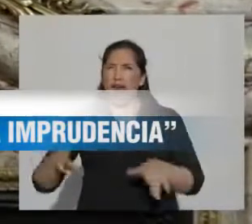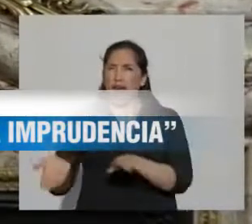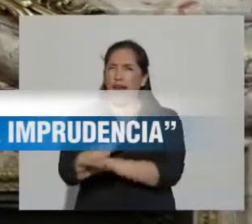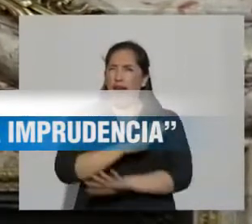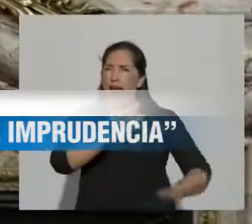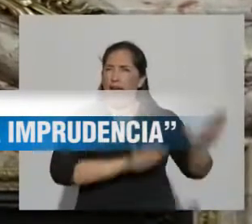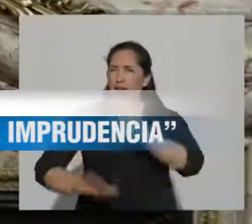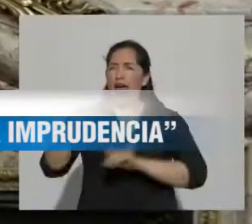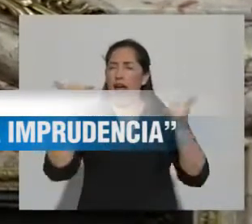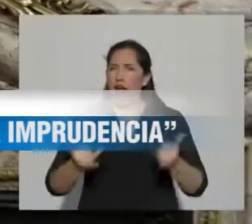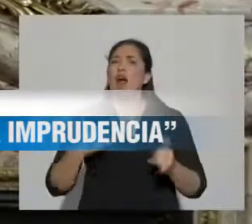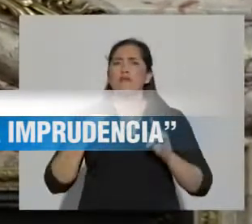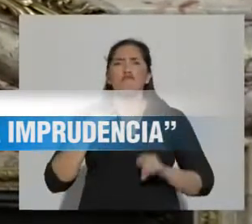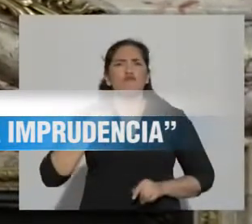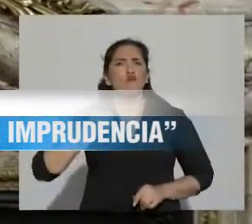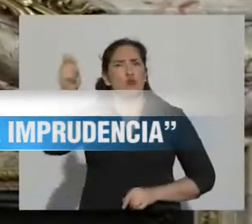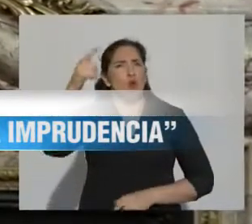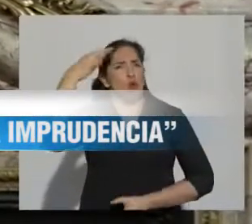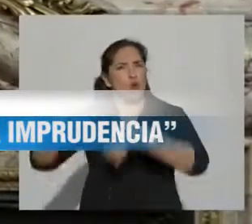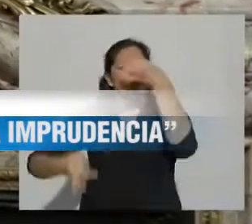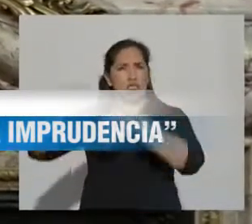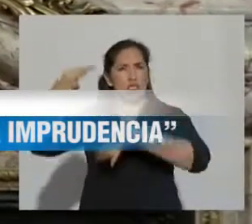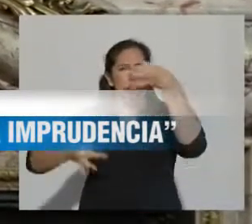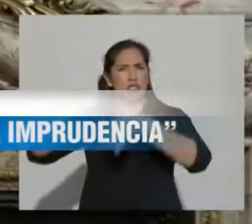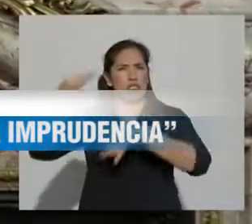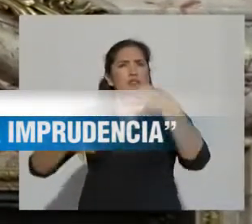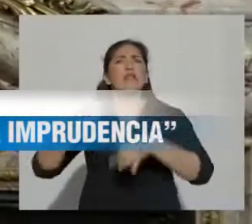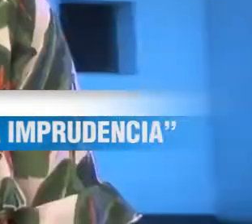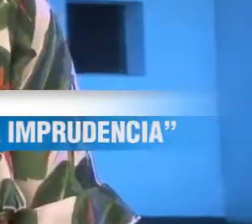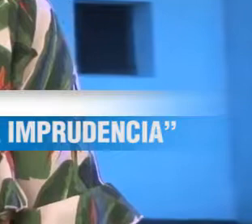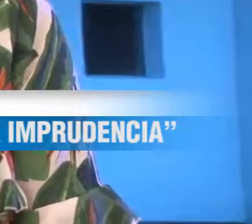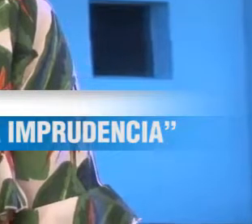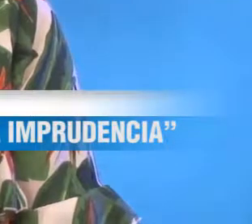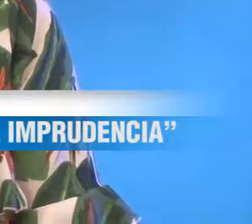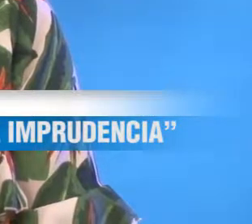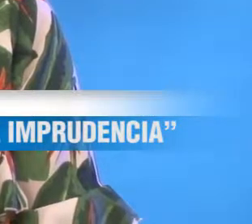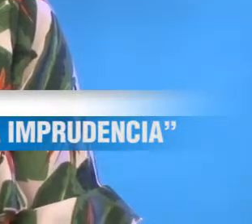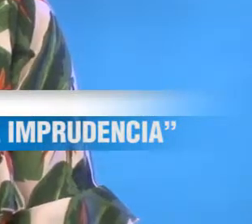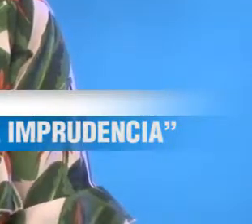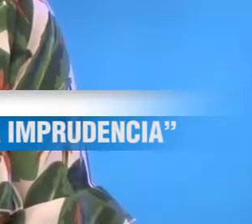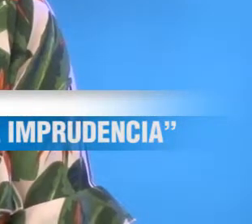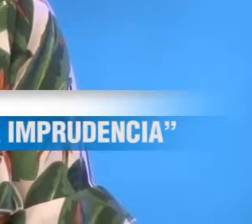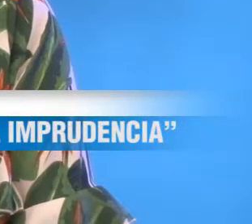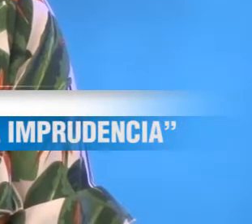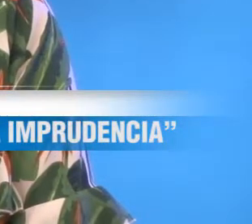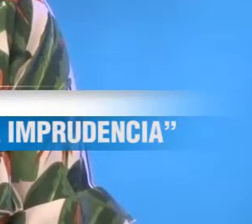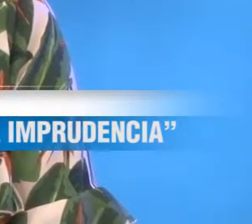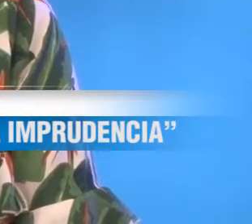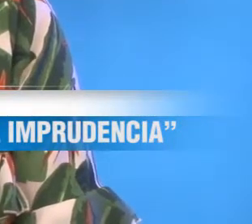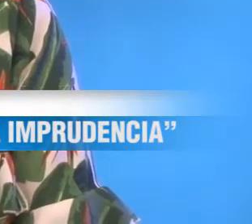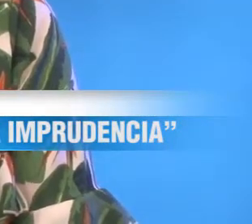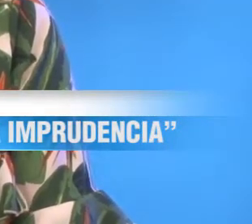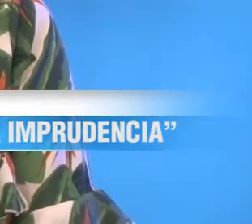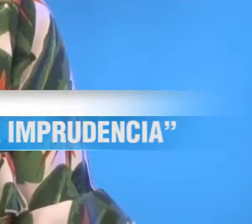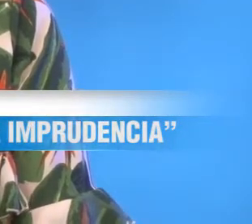socios. O estrategia, Ricardo, porque Mauricio Macri también ya está lanzando lo que él anuncia, un